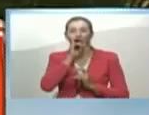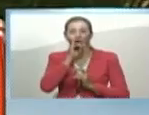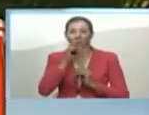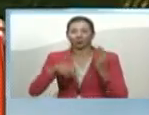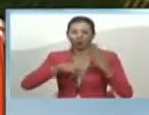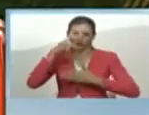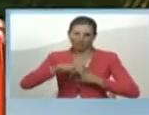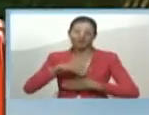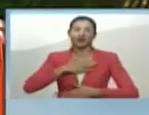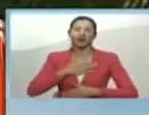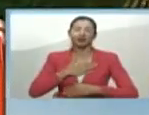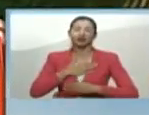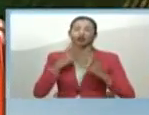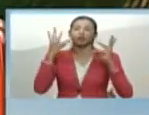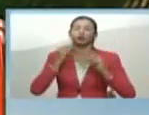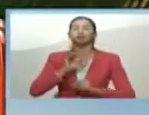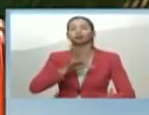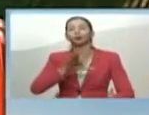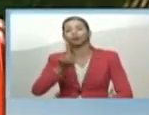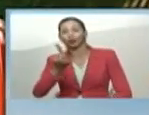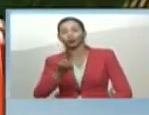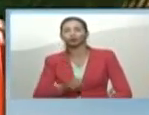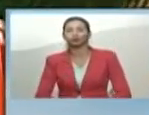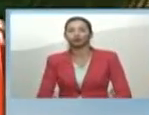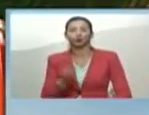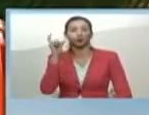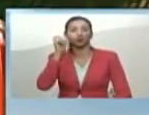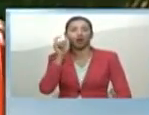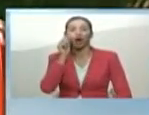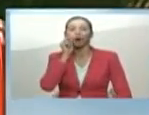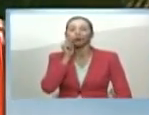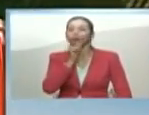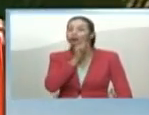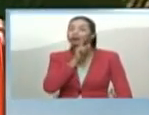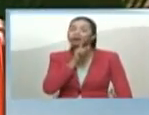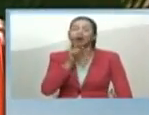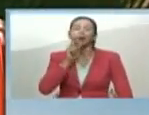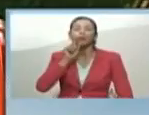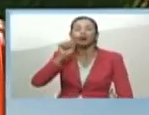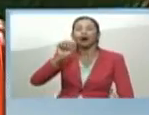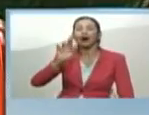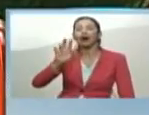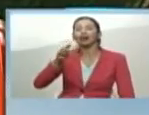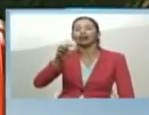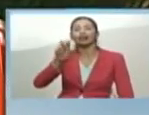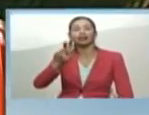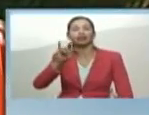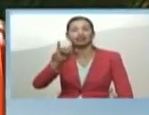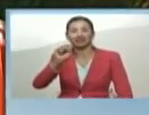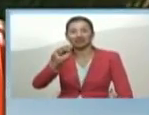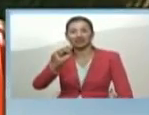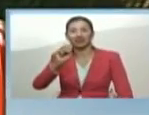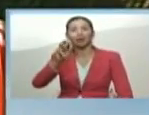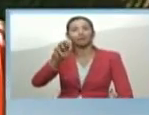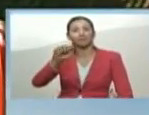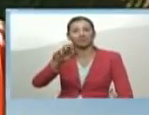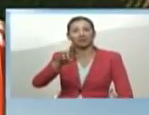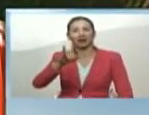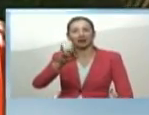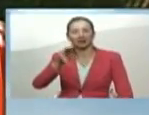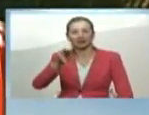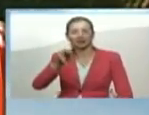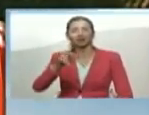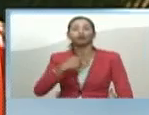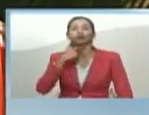51 vamos a escuchar a argenis Marín Vocero del Consejo